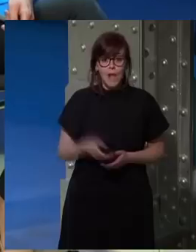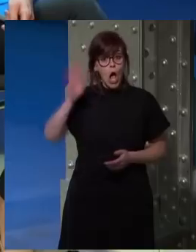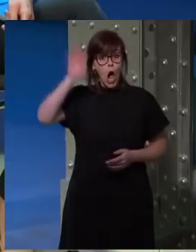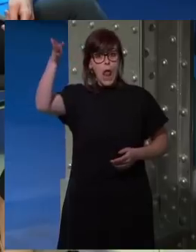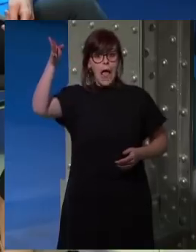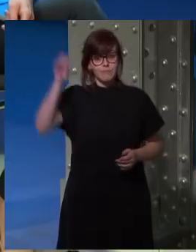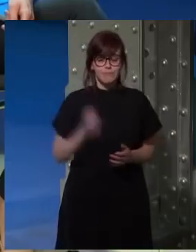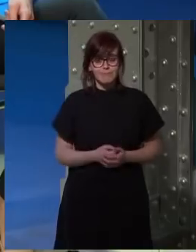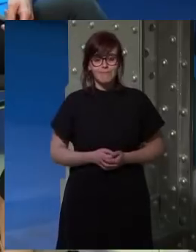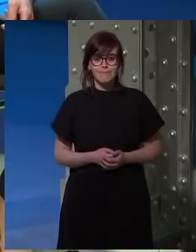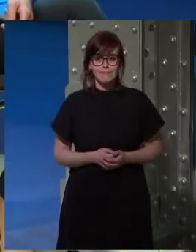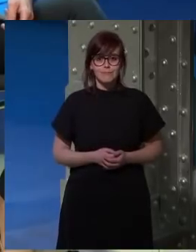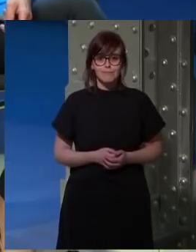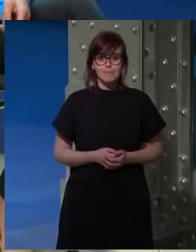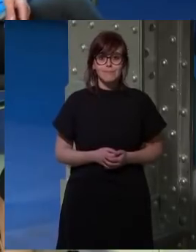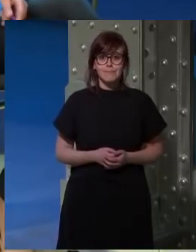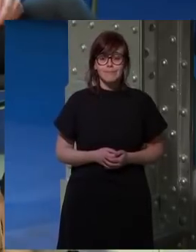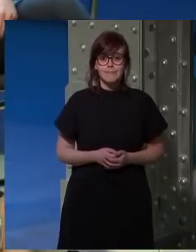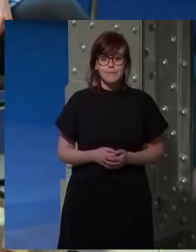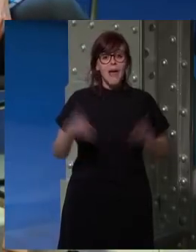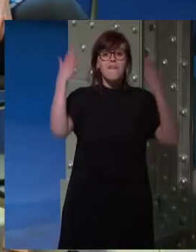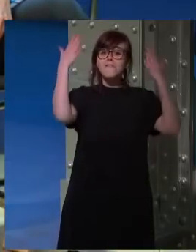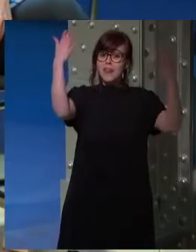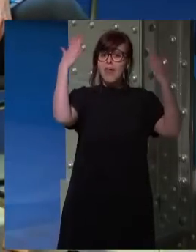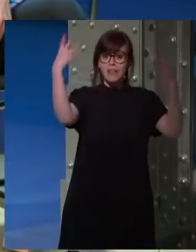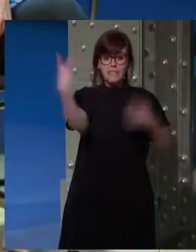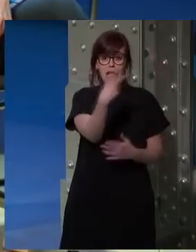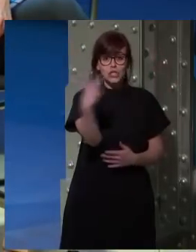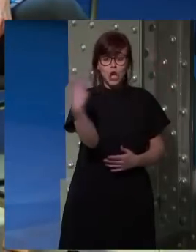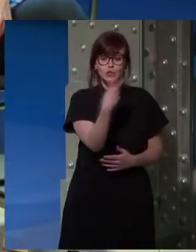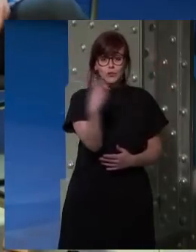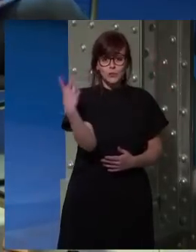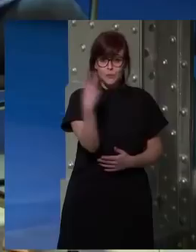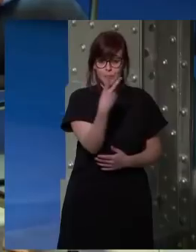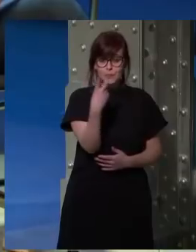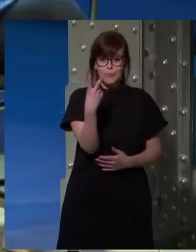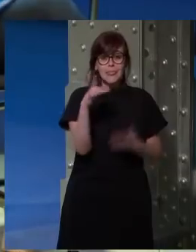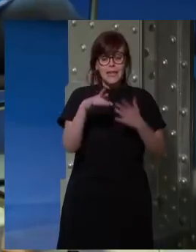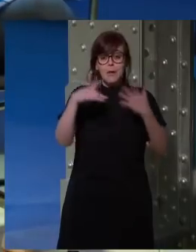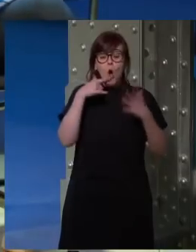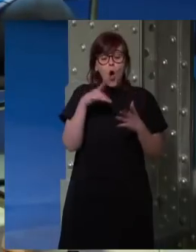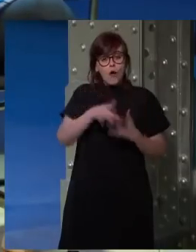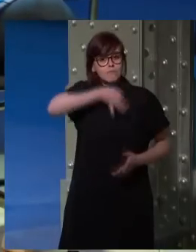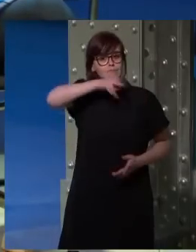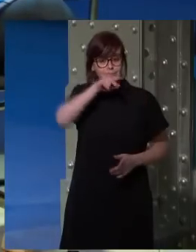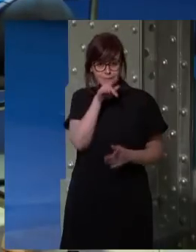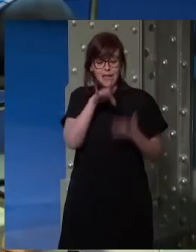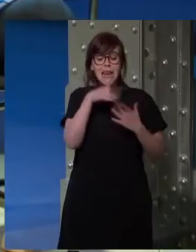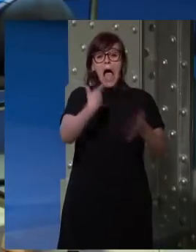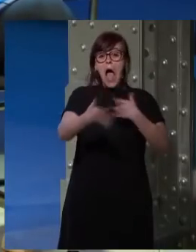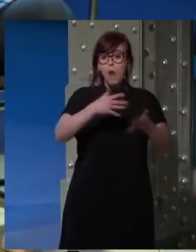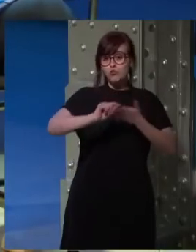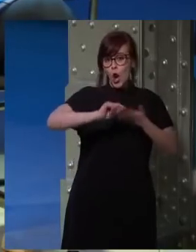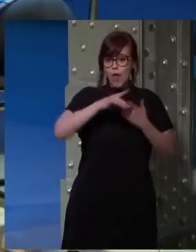Hola, a las dos. Felicidades a las dos por la intervención y a la autora del